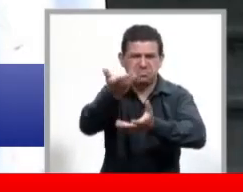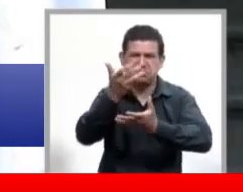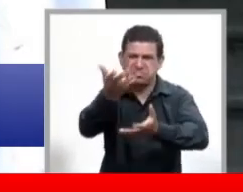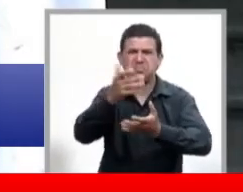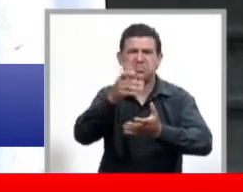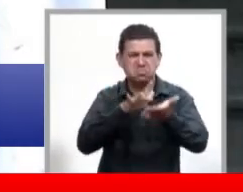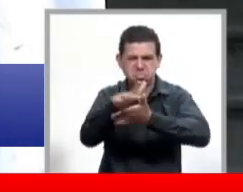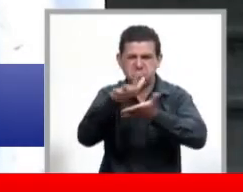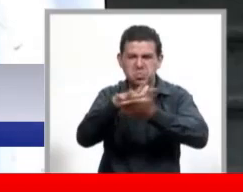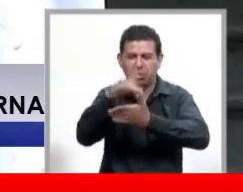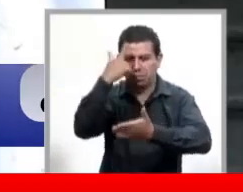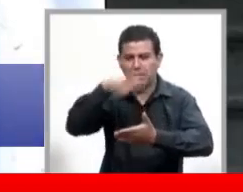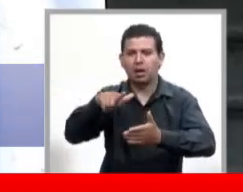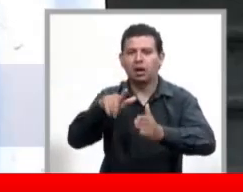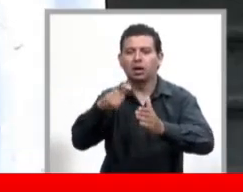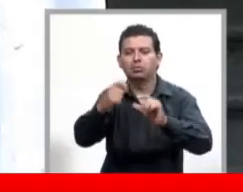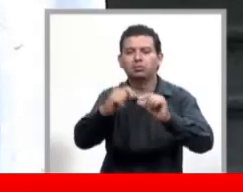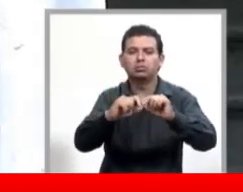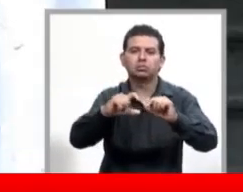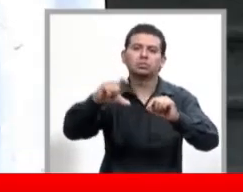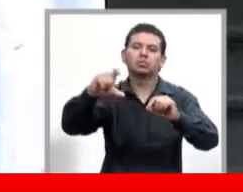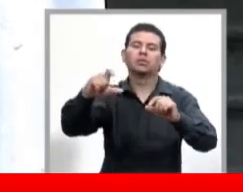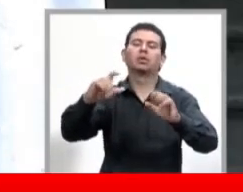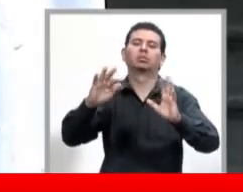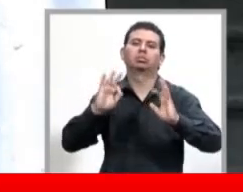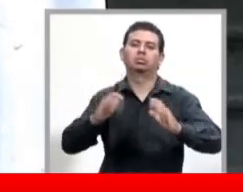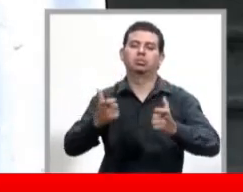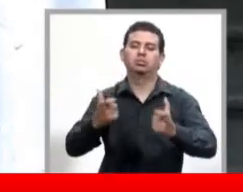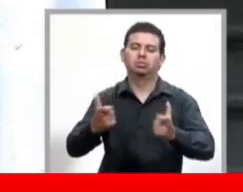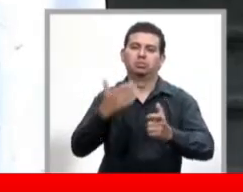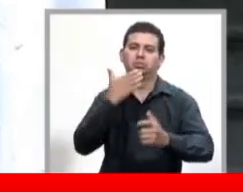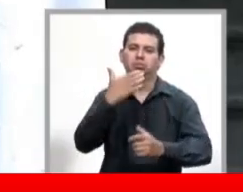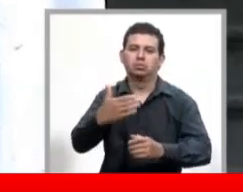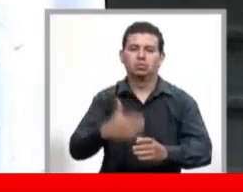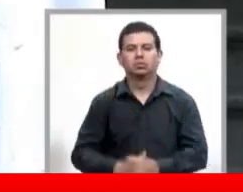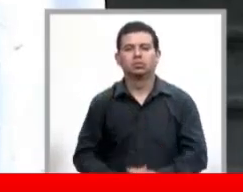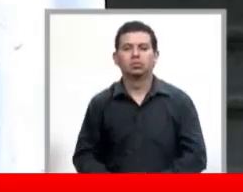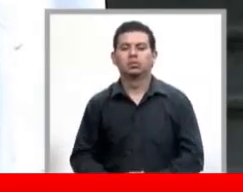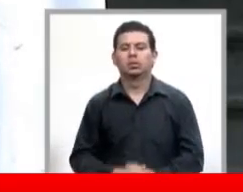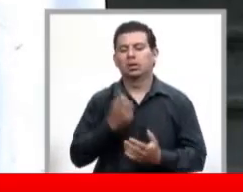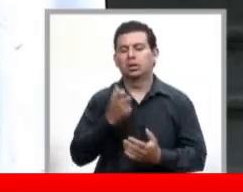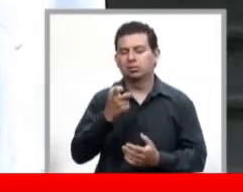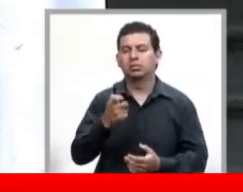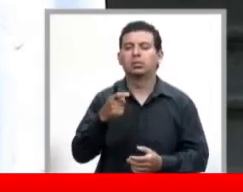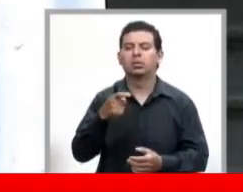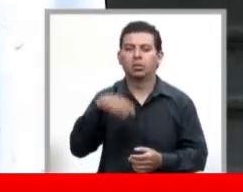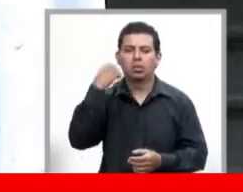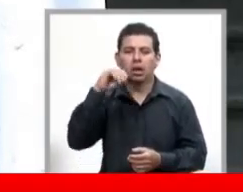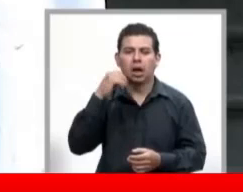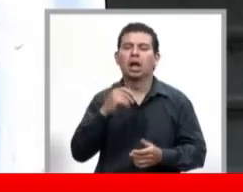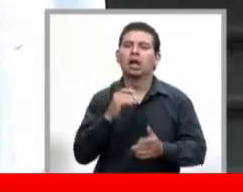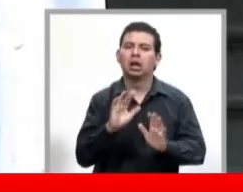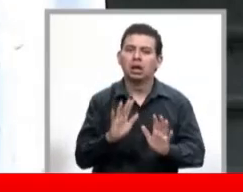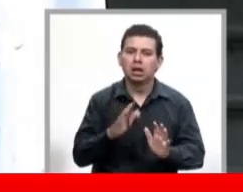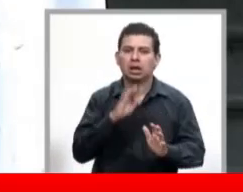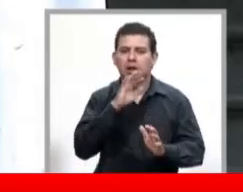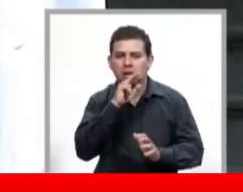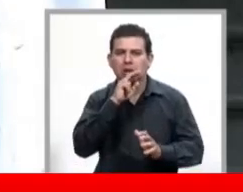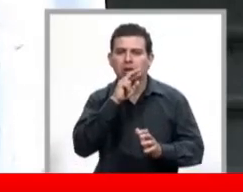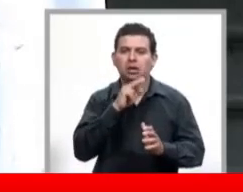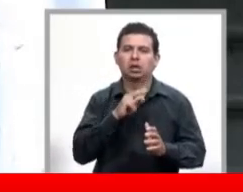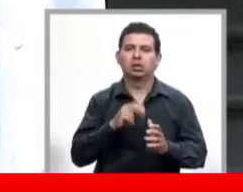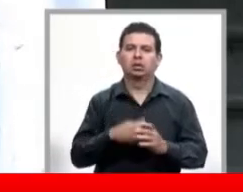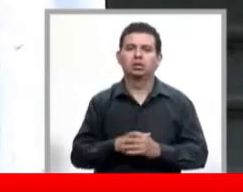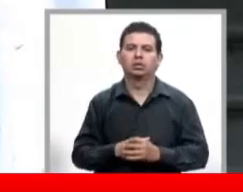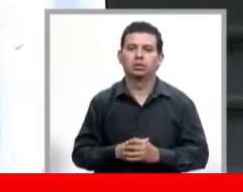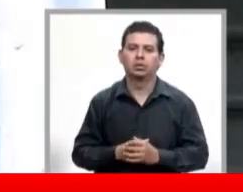lograr eso es la construcción. Eso aparejado a que hay que entender que en Oaxaca todavía el empleador más grande